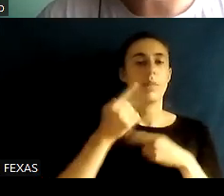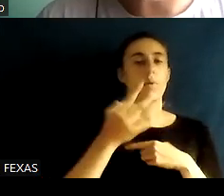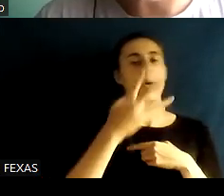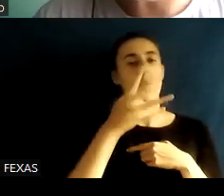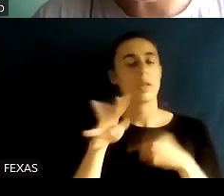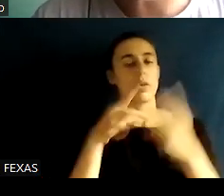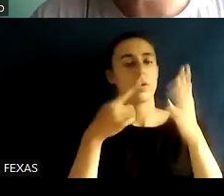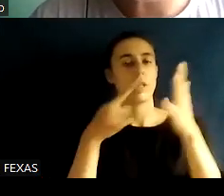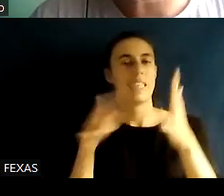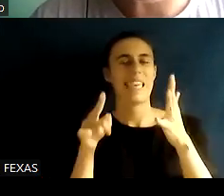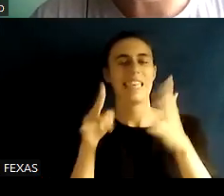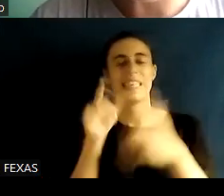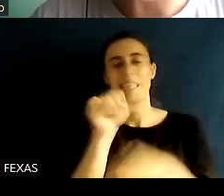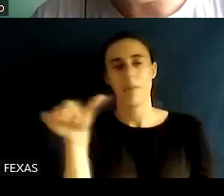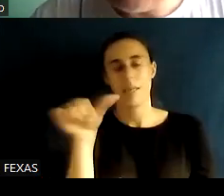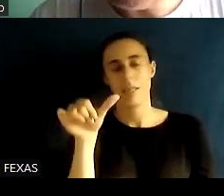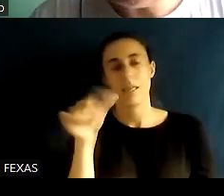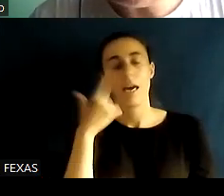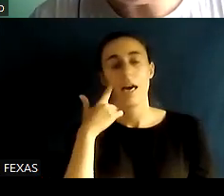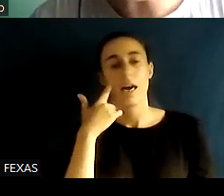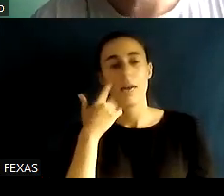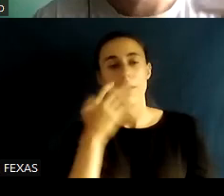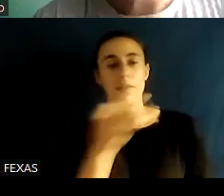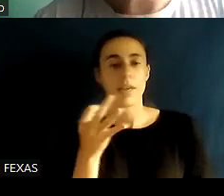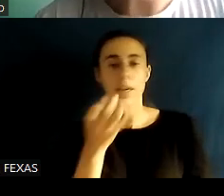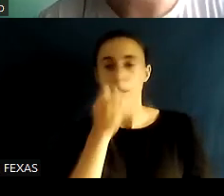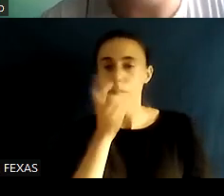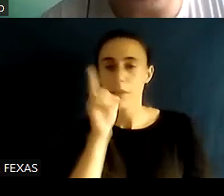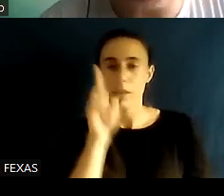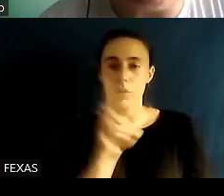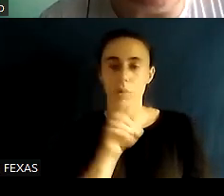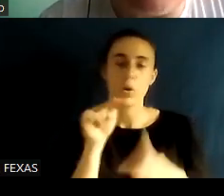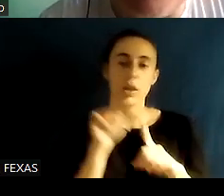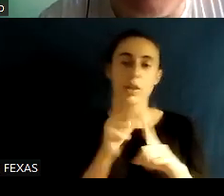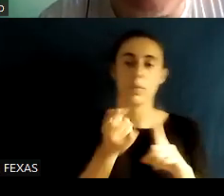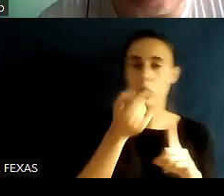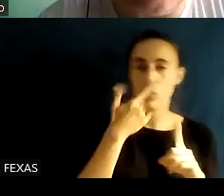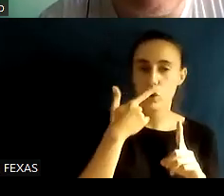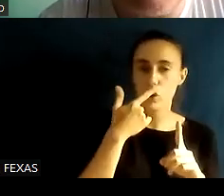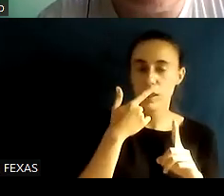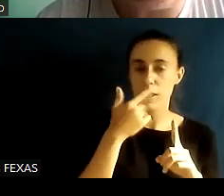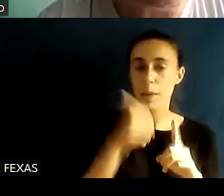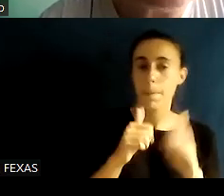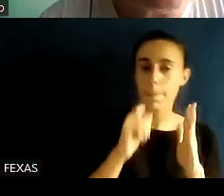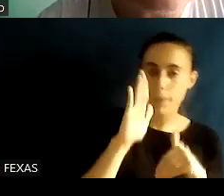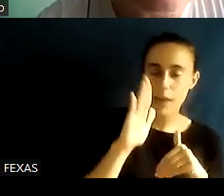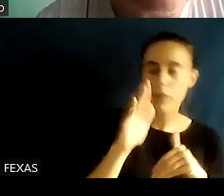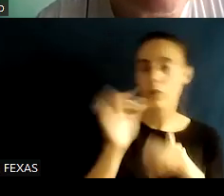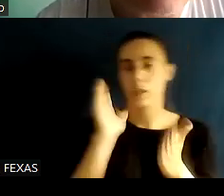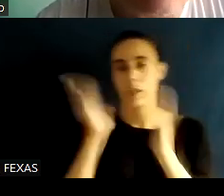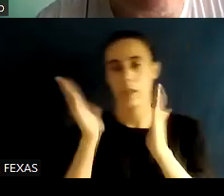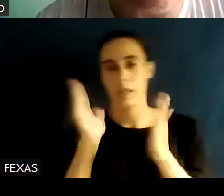ha sido eficaz o hemos de plantearnos o un aumento de dosis o una modificación del tratamiento. En el caso